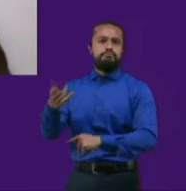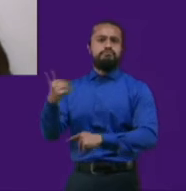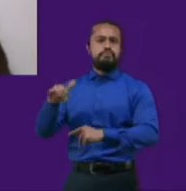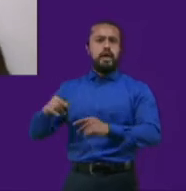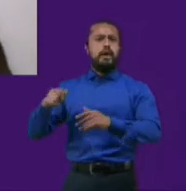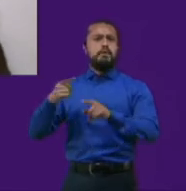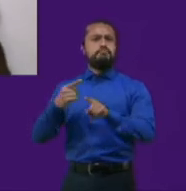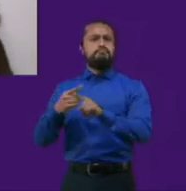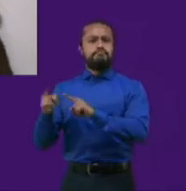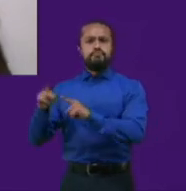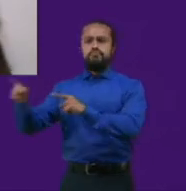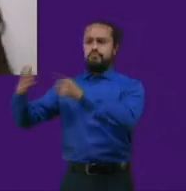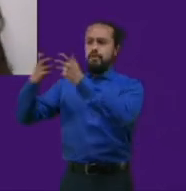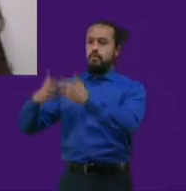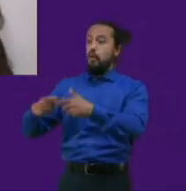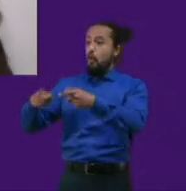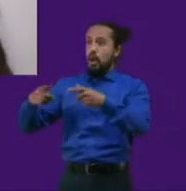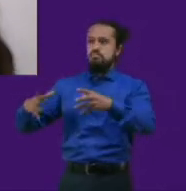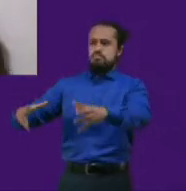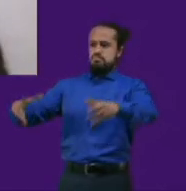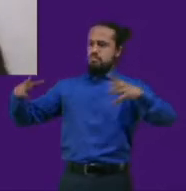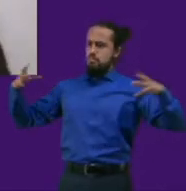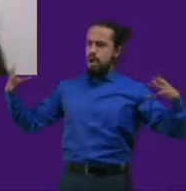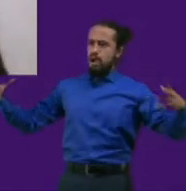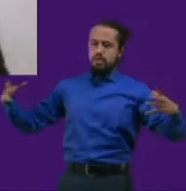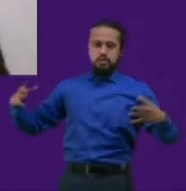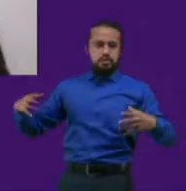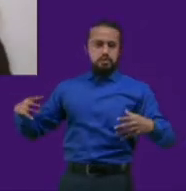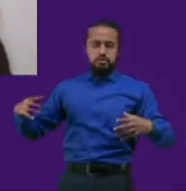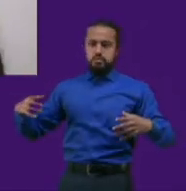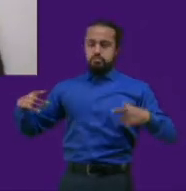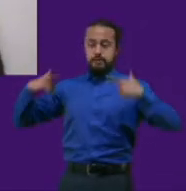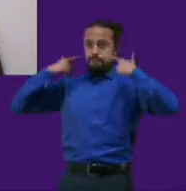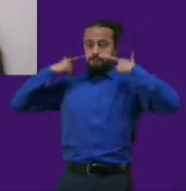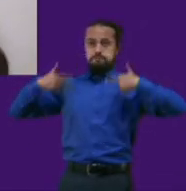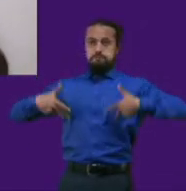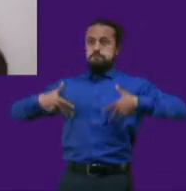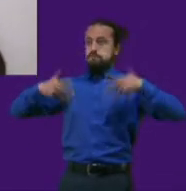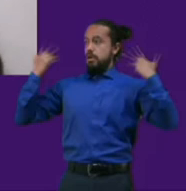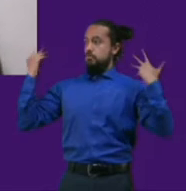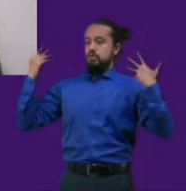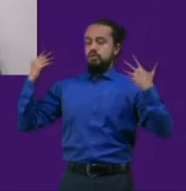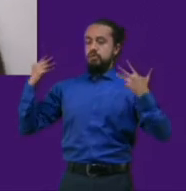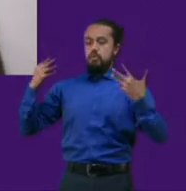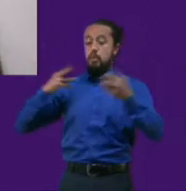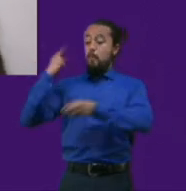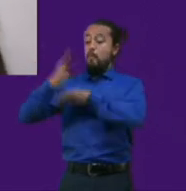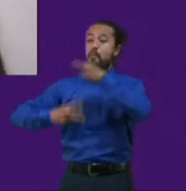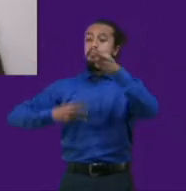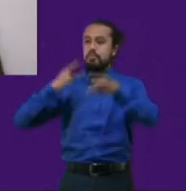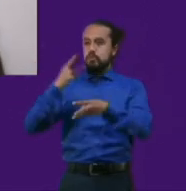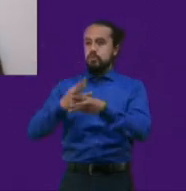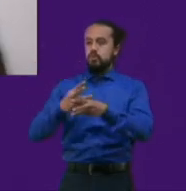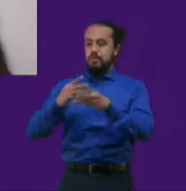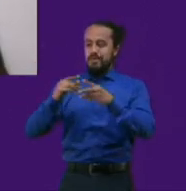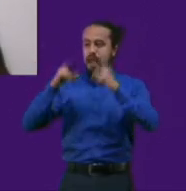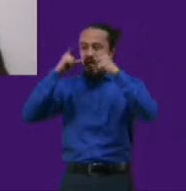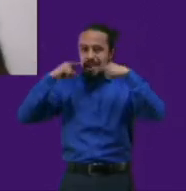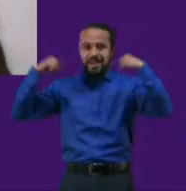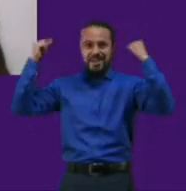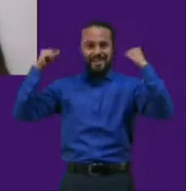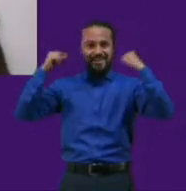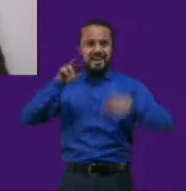hoy posiblemente el más grande y el que más renombre ha tenido a nivel mundial, Rappi. Cuéntanos